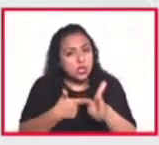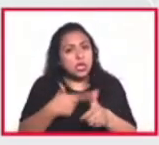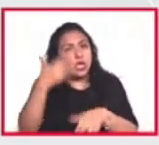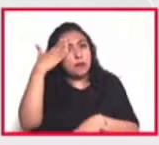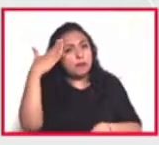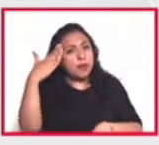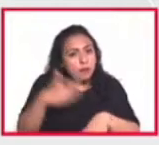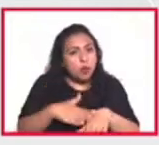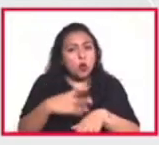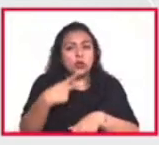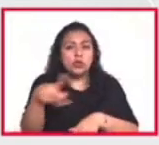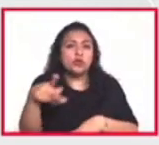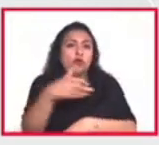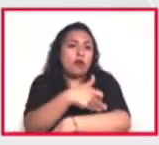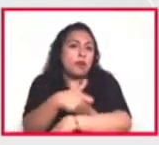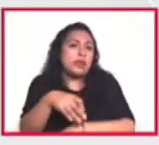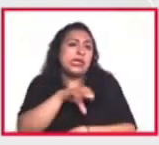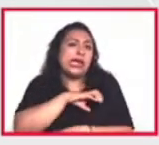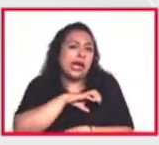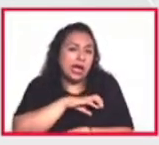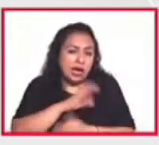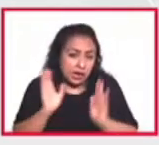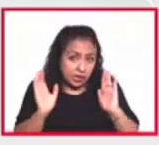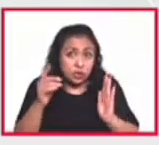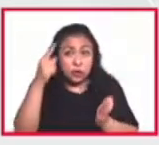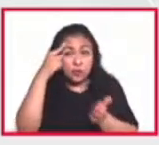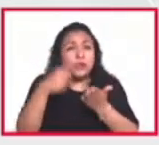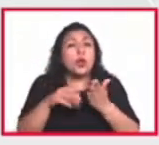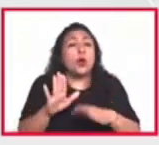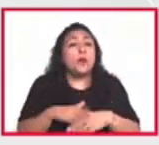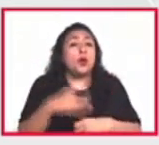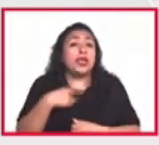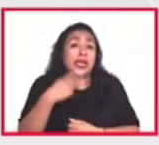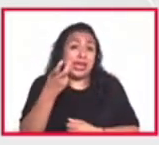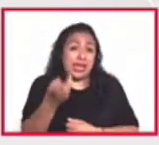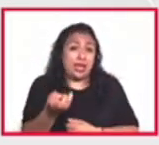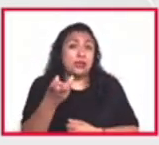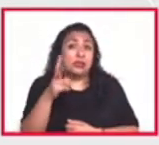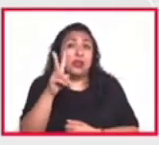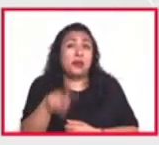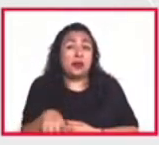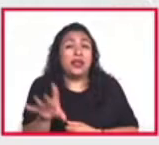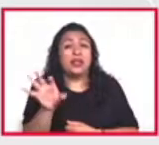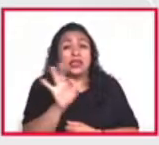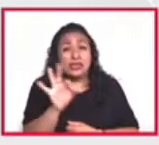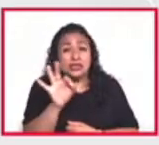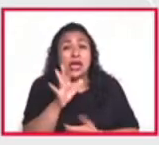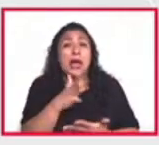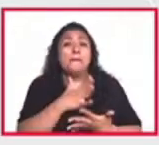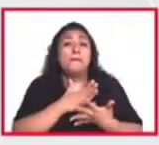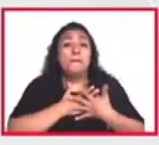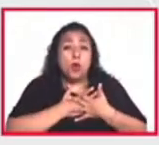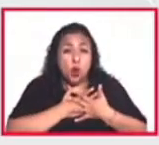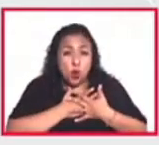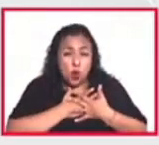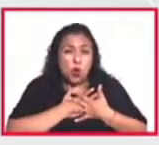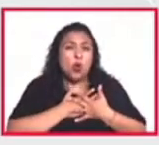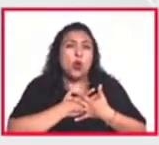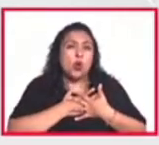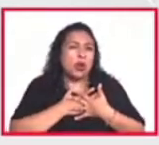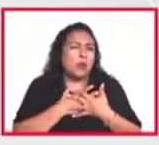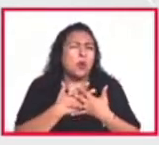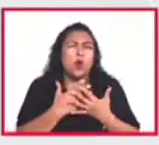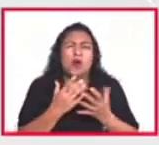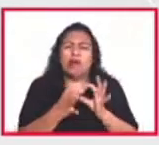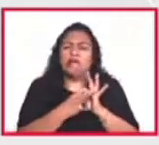de sus seres queridos. Y creo que se debe a que es muy probablemente el amor más inquebrantable que